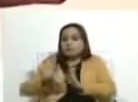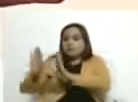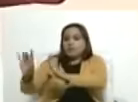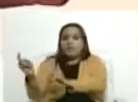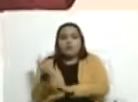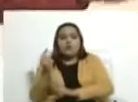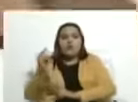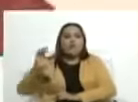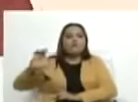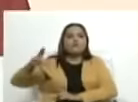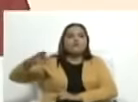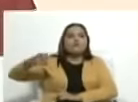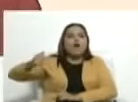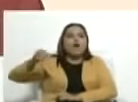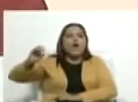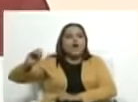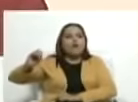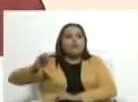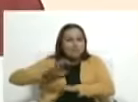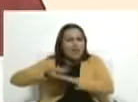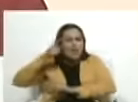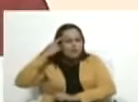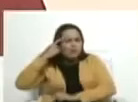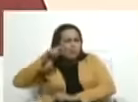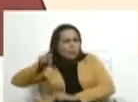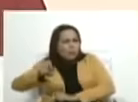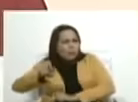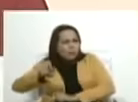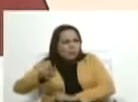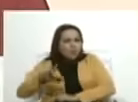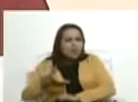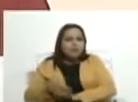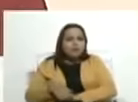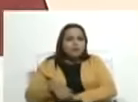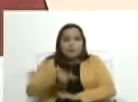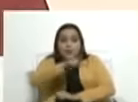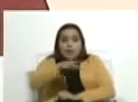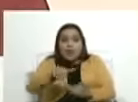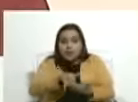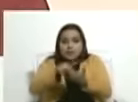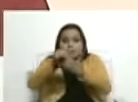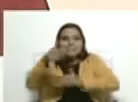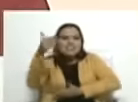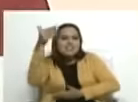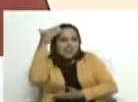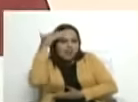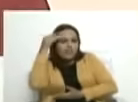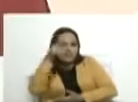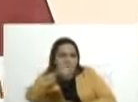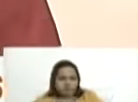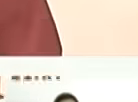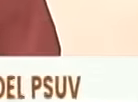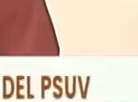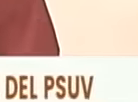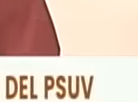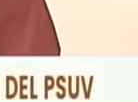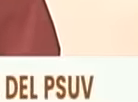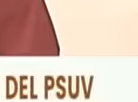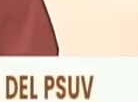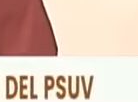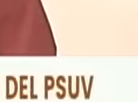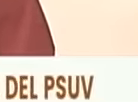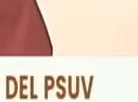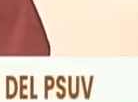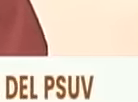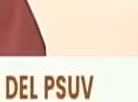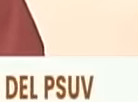Chuao, se quedaron en otro sitio. ¿Sabes por qué? Porque los dirigentes sabían que había francotiradores